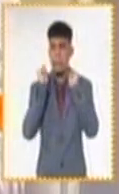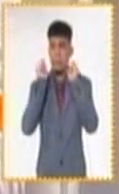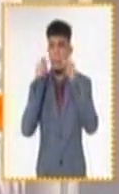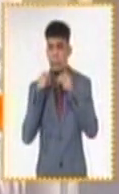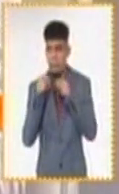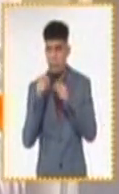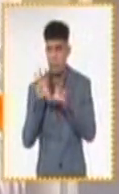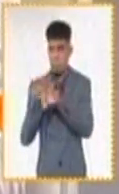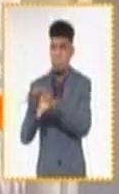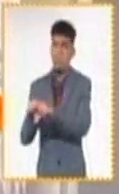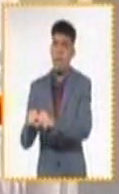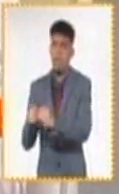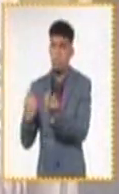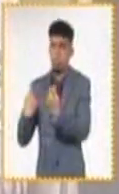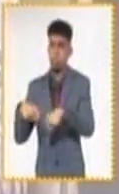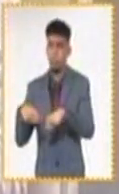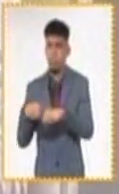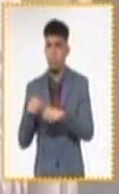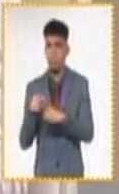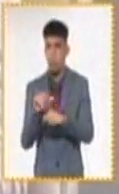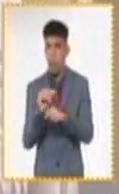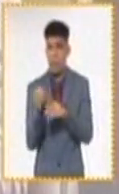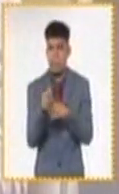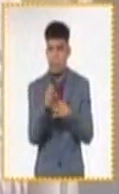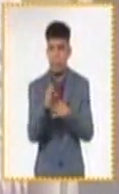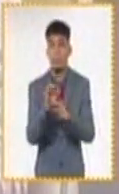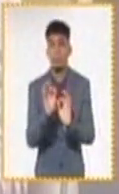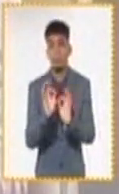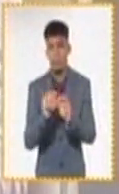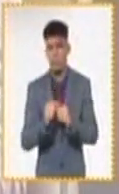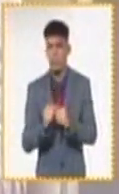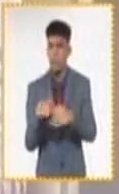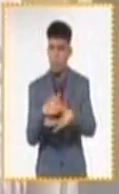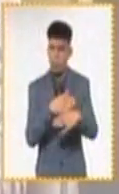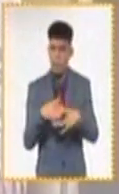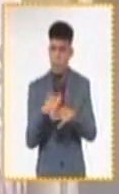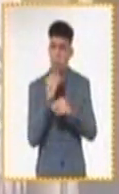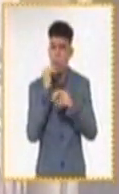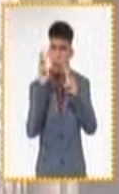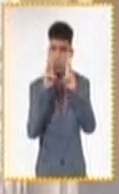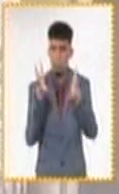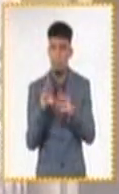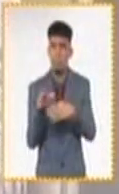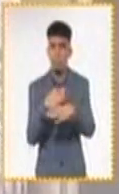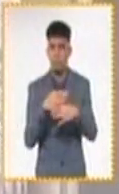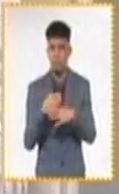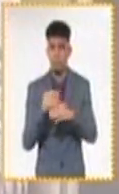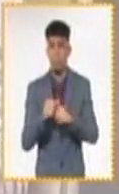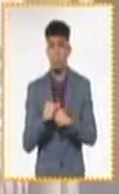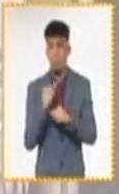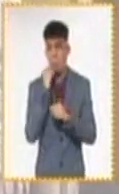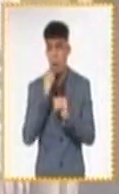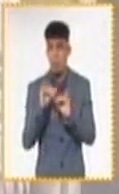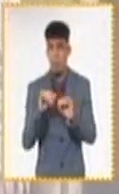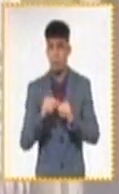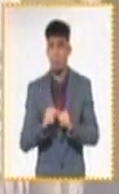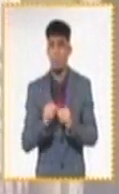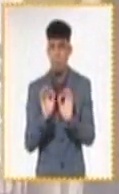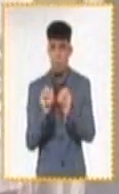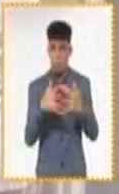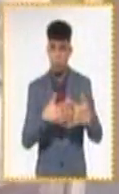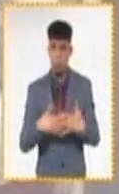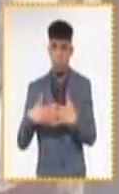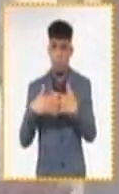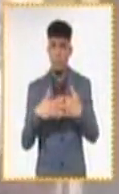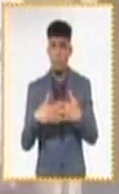para el que quiera informarse más. Y hay dentro de esa sociedad voces muy valientes,